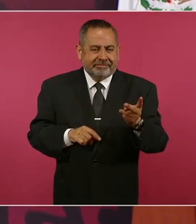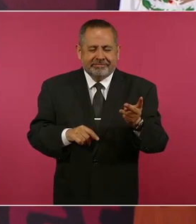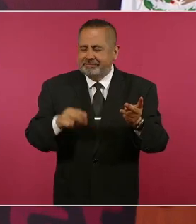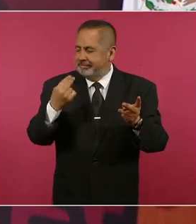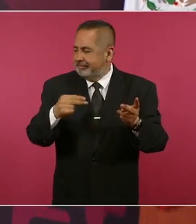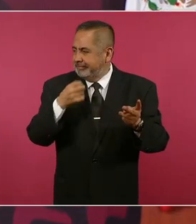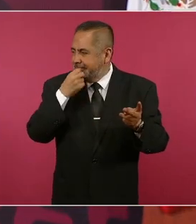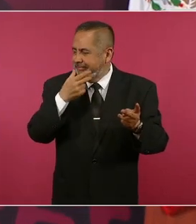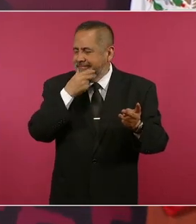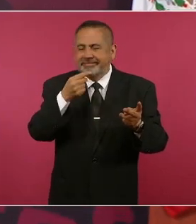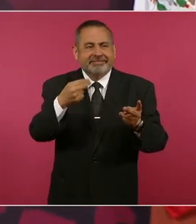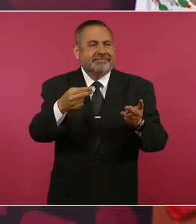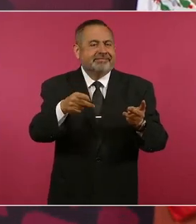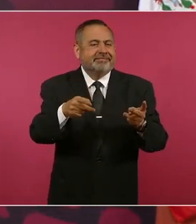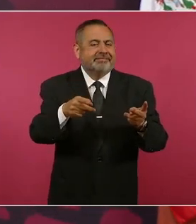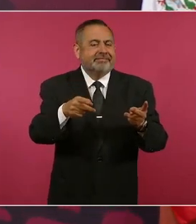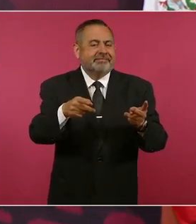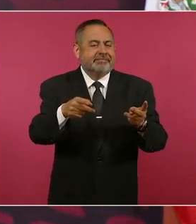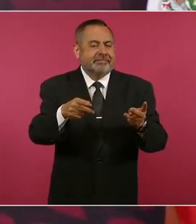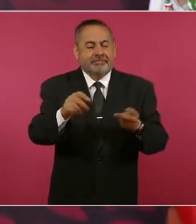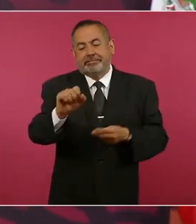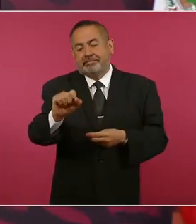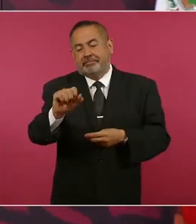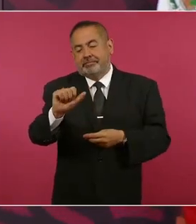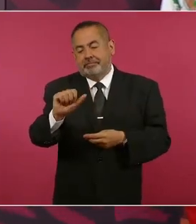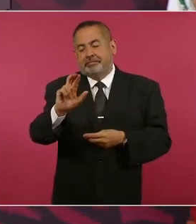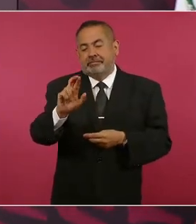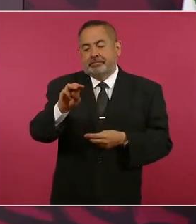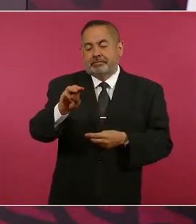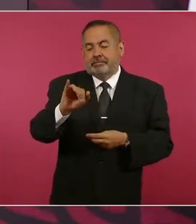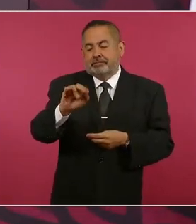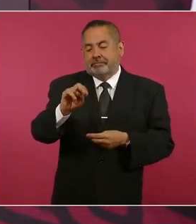¿Cómo se llama este? Sarmiento.